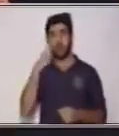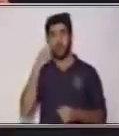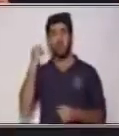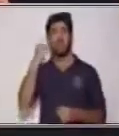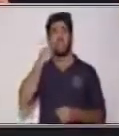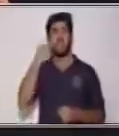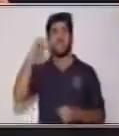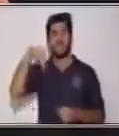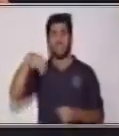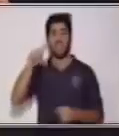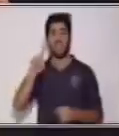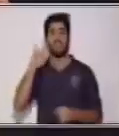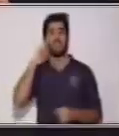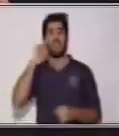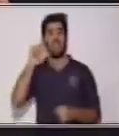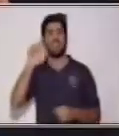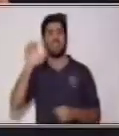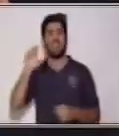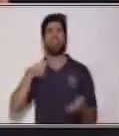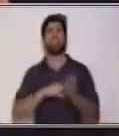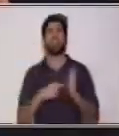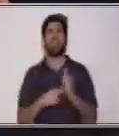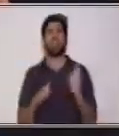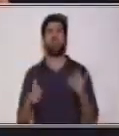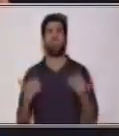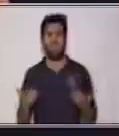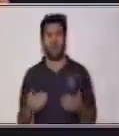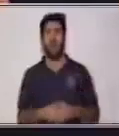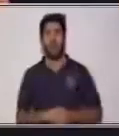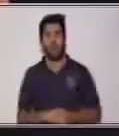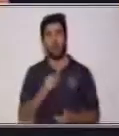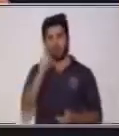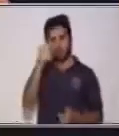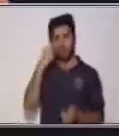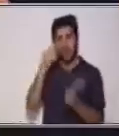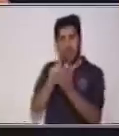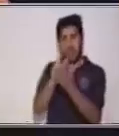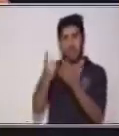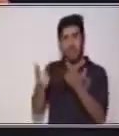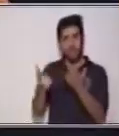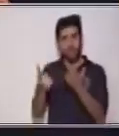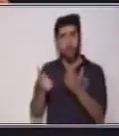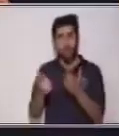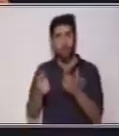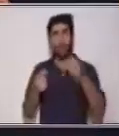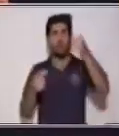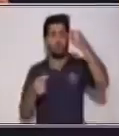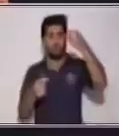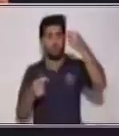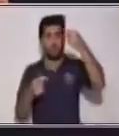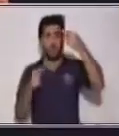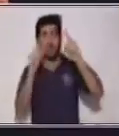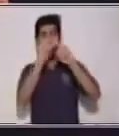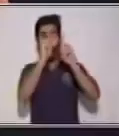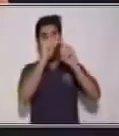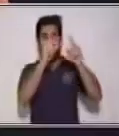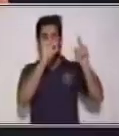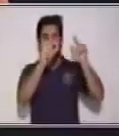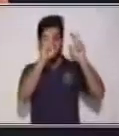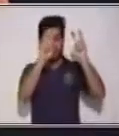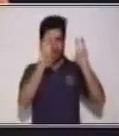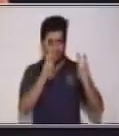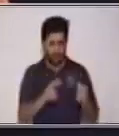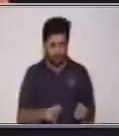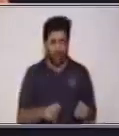índice. Muy bien. ¿Qué es el índice? El índice dice que es la enumeración